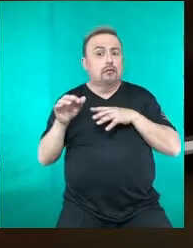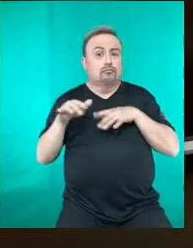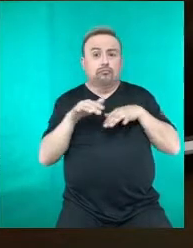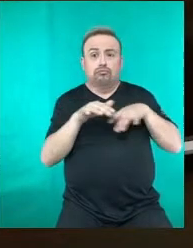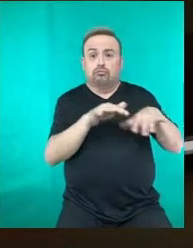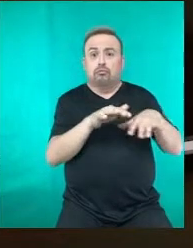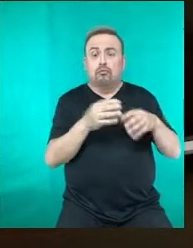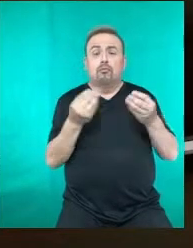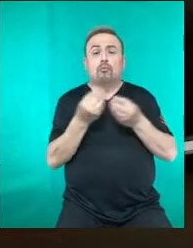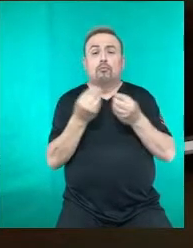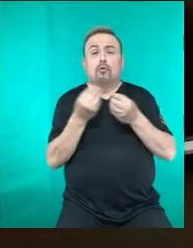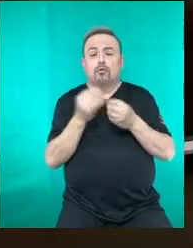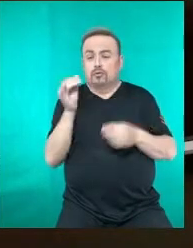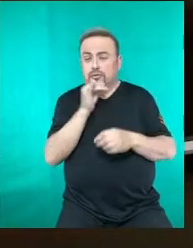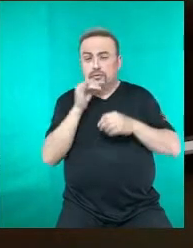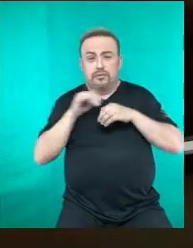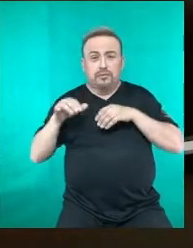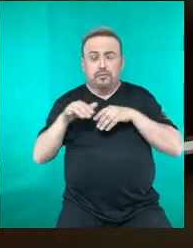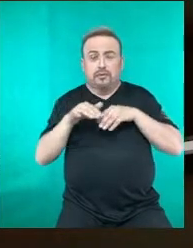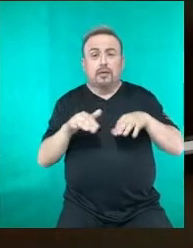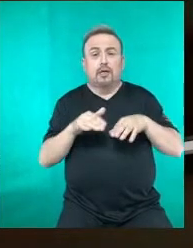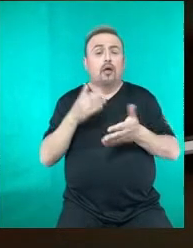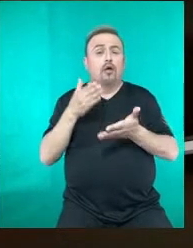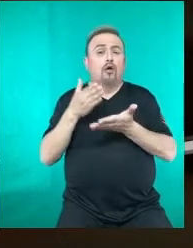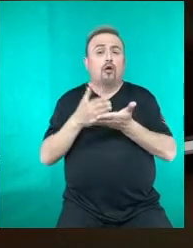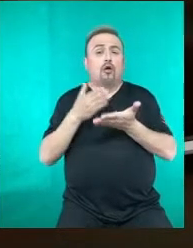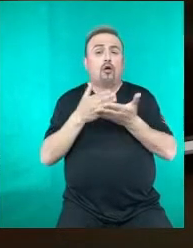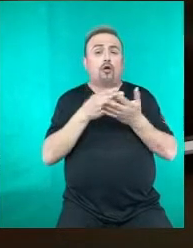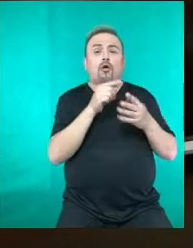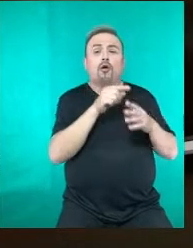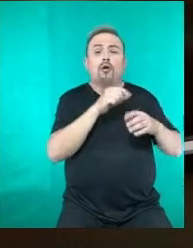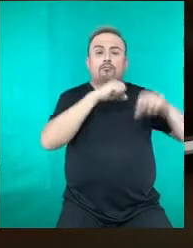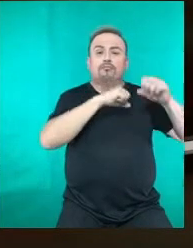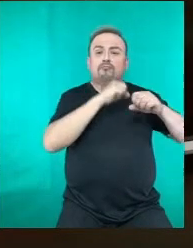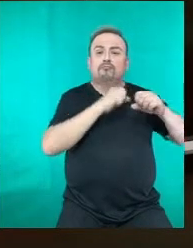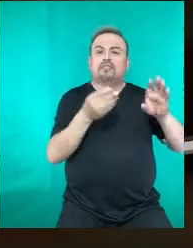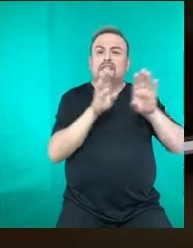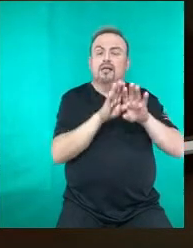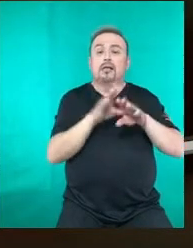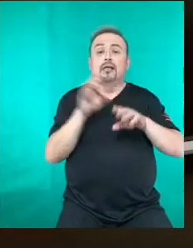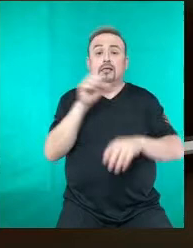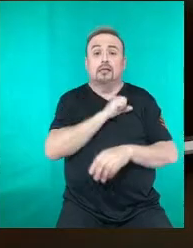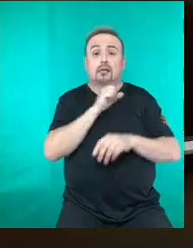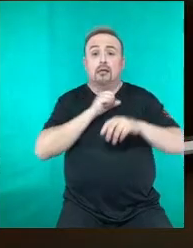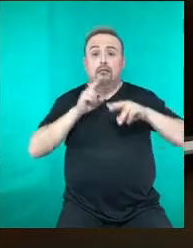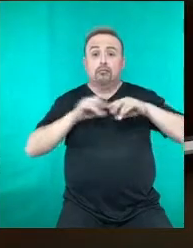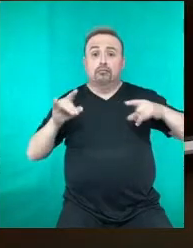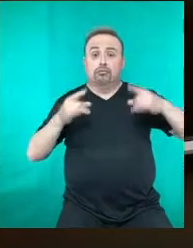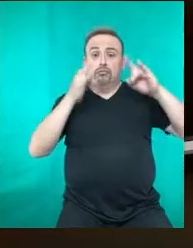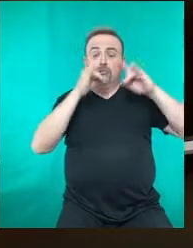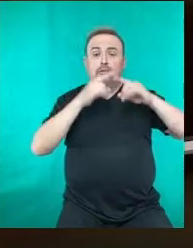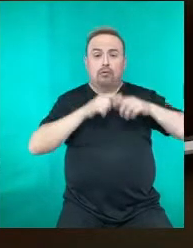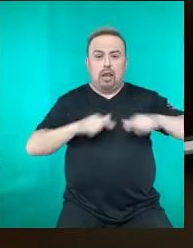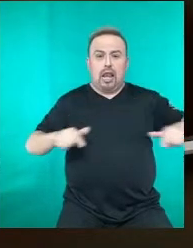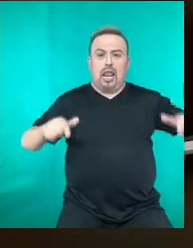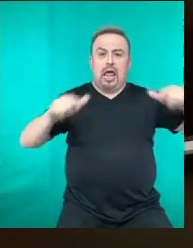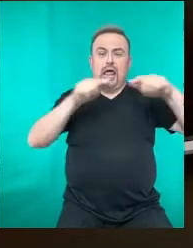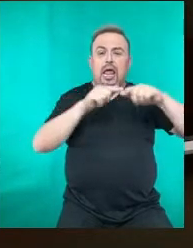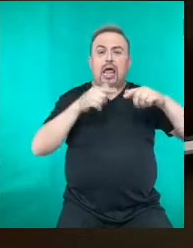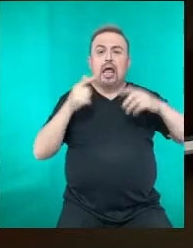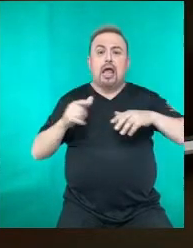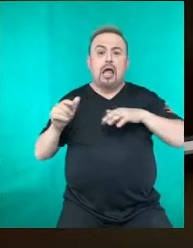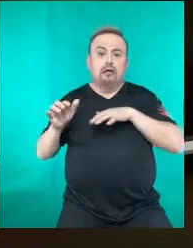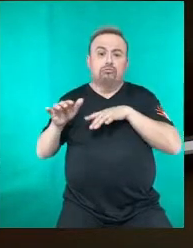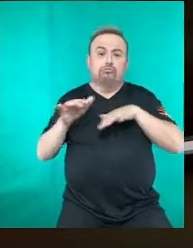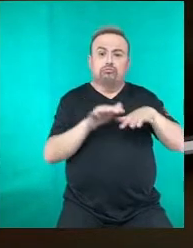mucha turbidez que obligaba a cerrar las plantas. ¿Qué se hizo? En Santiago se construyeron tremendas lagunas que permiten tener hoy día una autonomía de